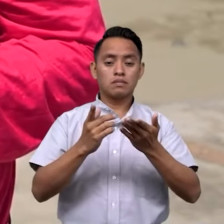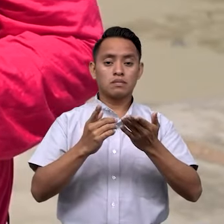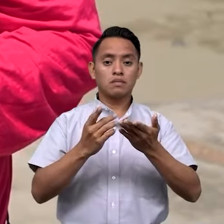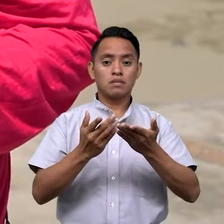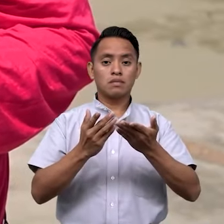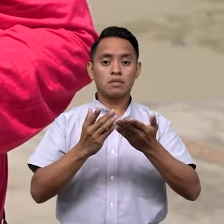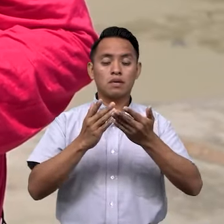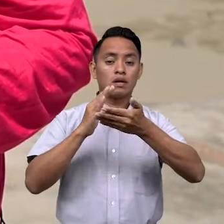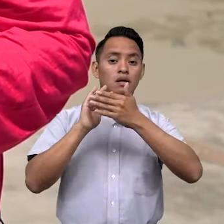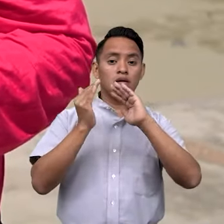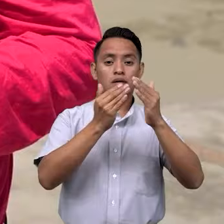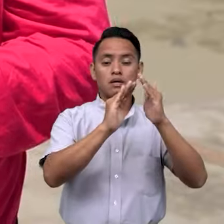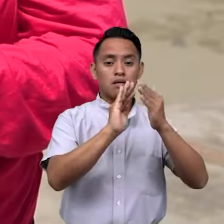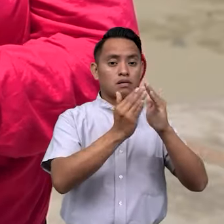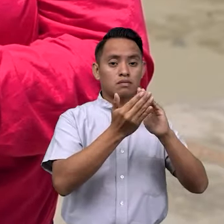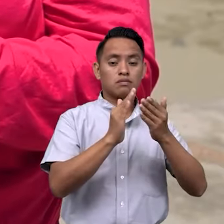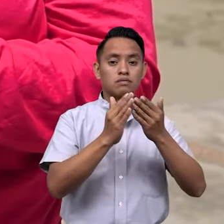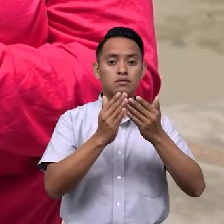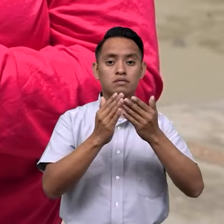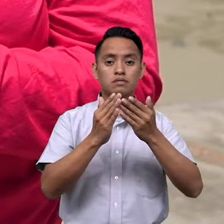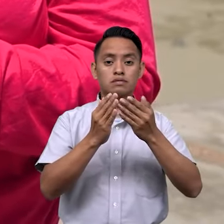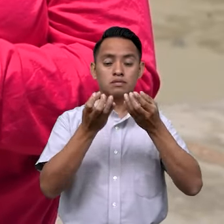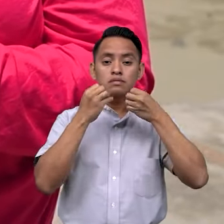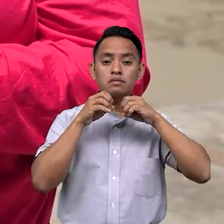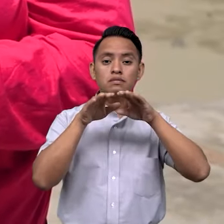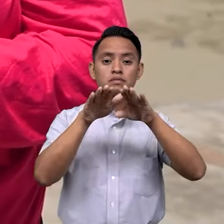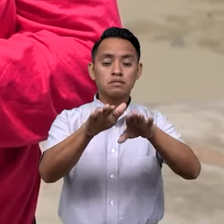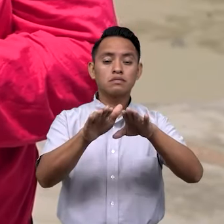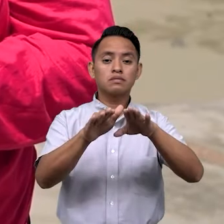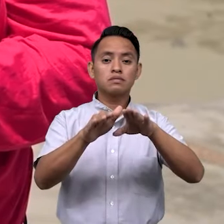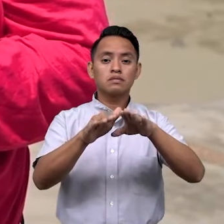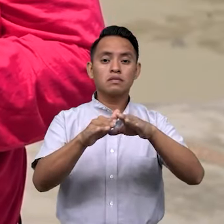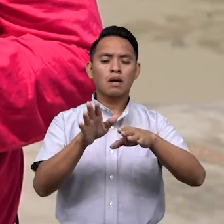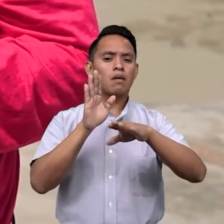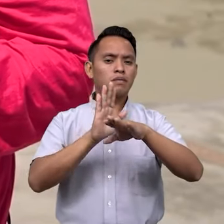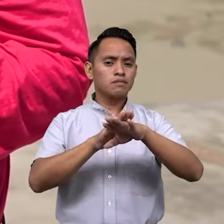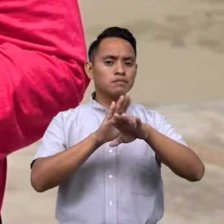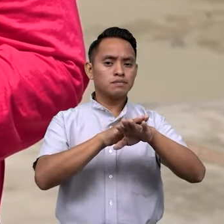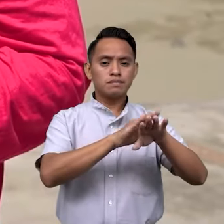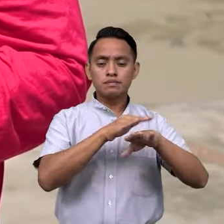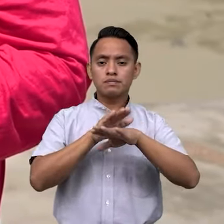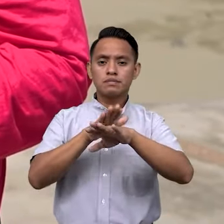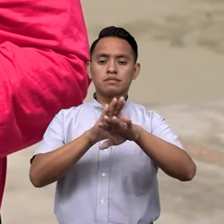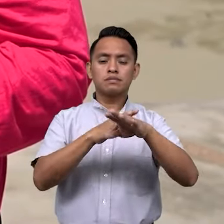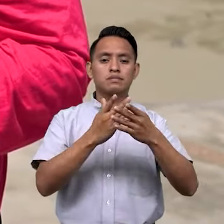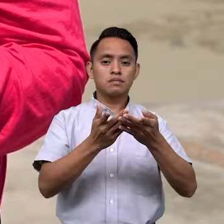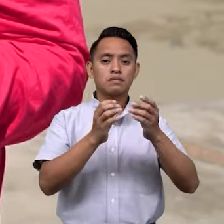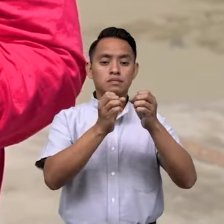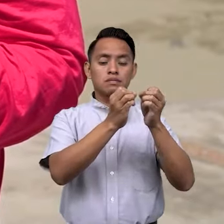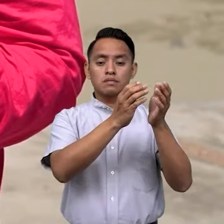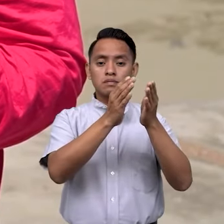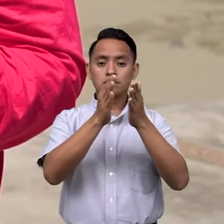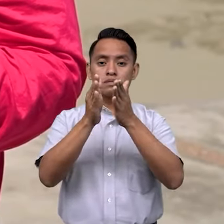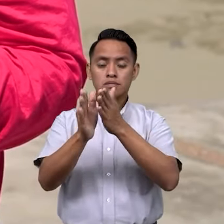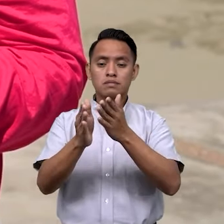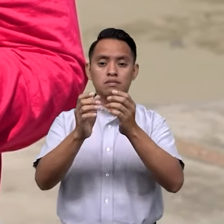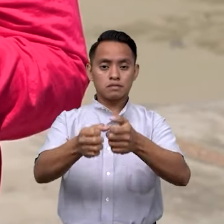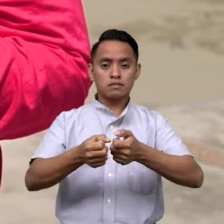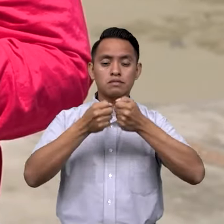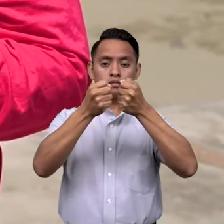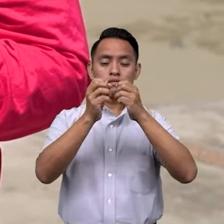última comunidad del municipio te lo reporta. Si hay algo, si nos pasa algo, la organización que tenemos es nuestra fuerza,